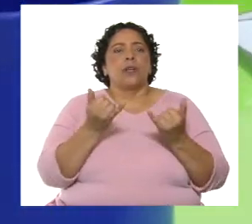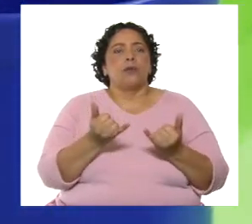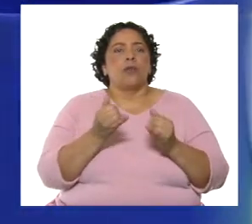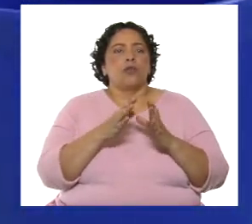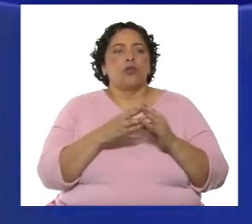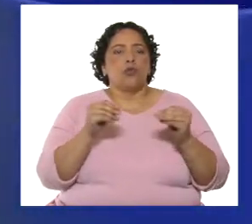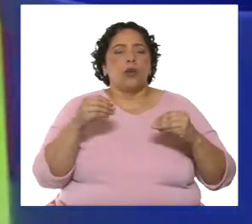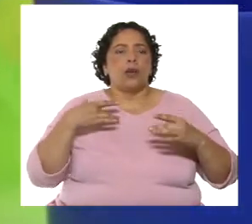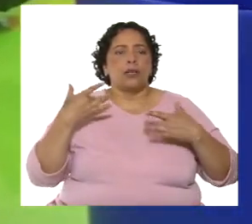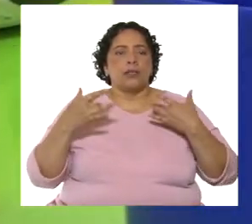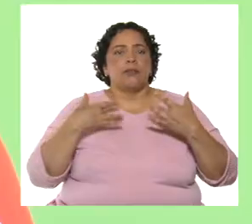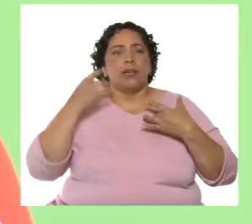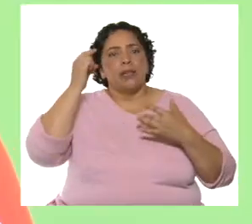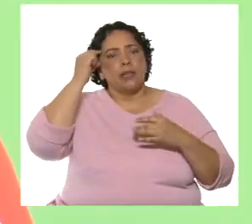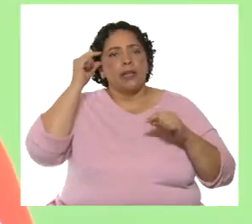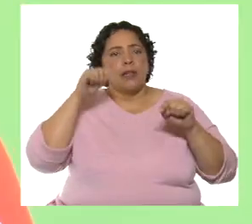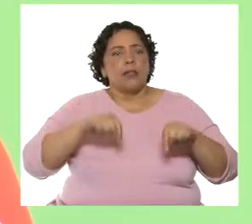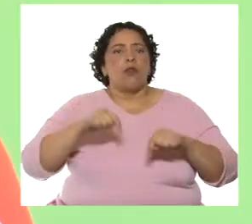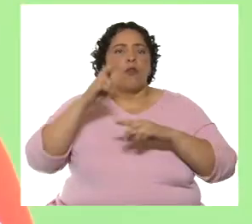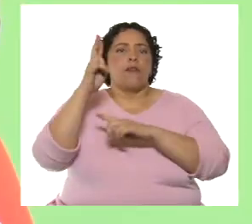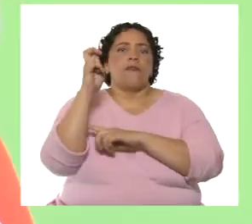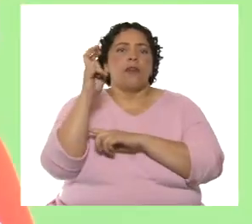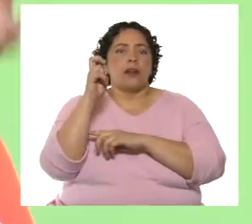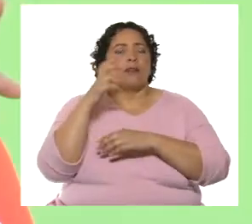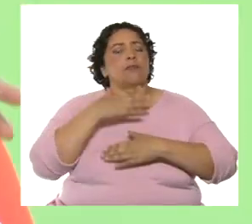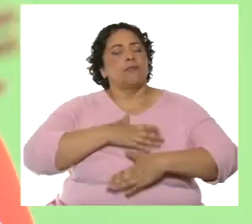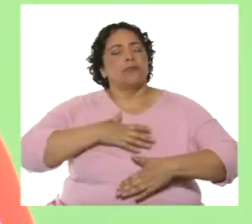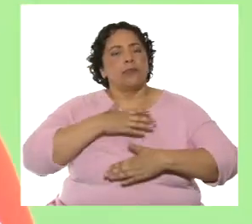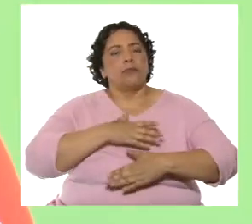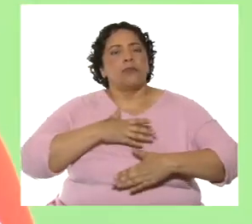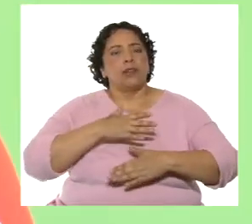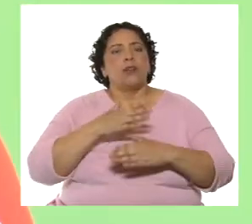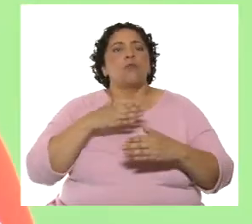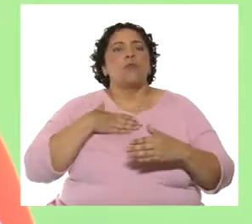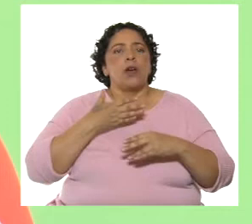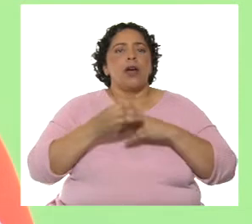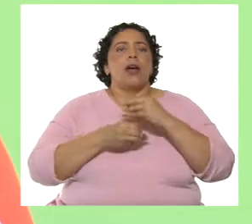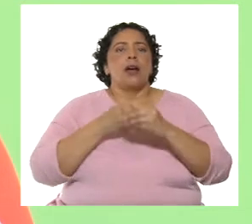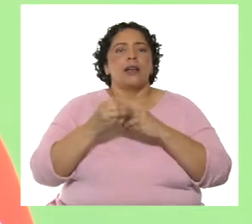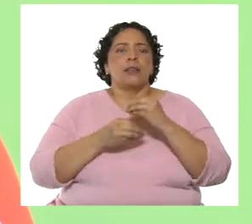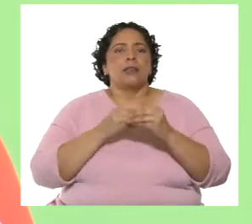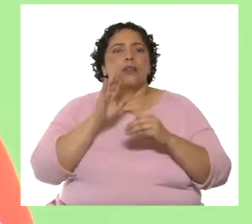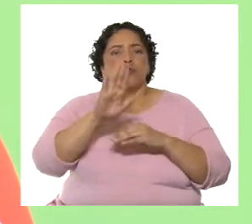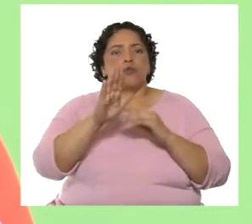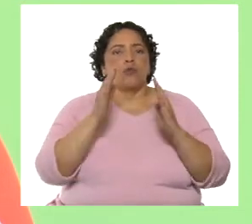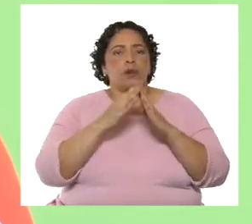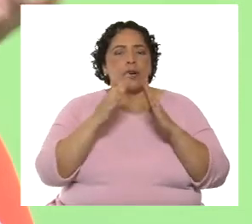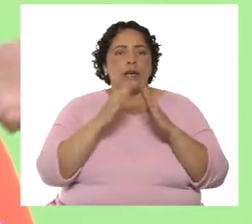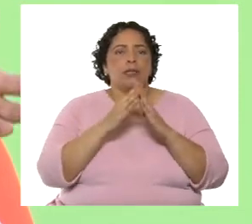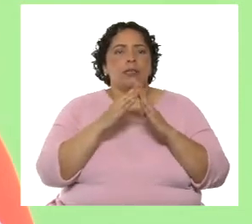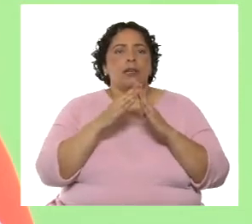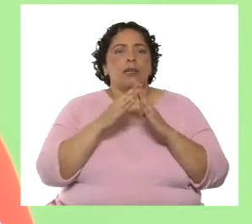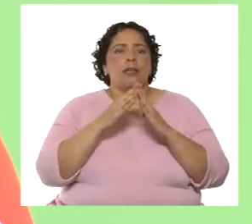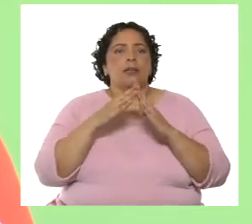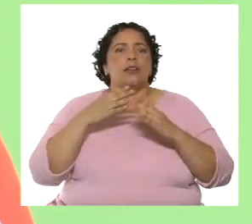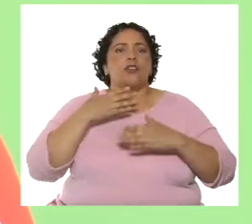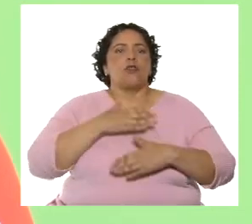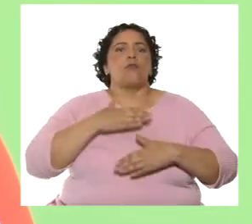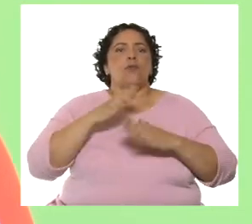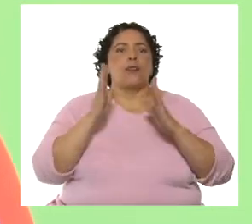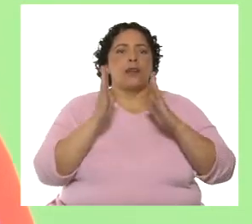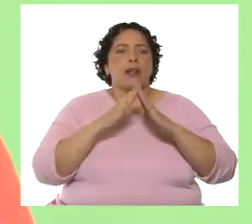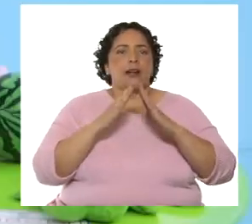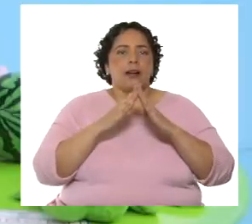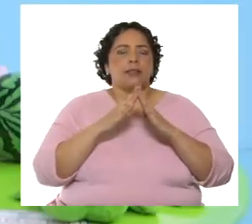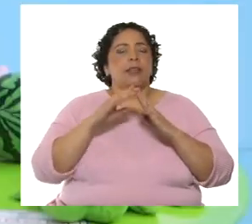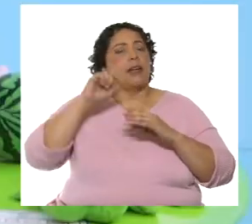fueron todas las actividades del día de hoy viernes, esperemos que la hayan disfrutado y las puedan realizar en sus casas, en la comodidad del